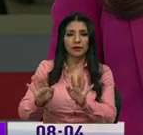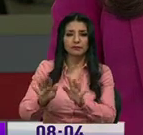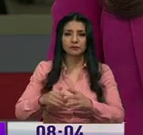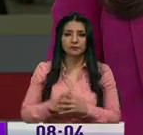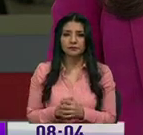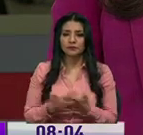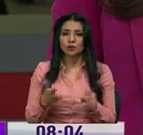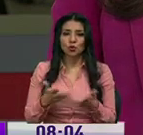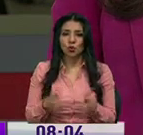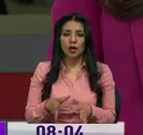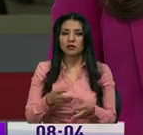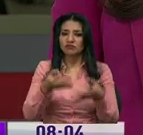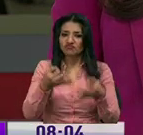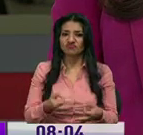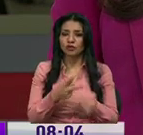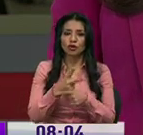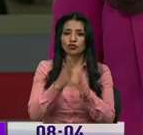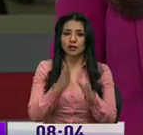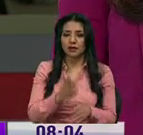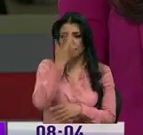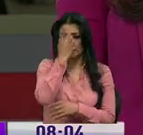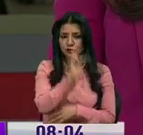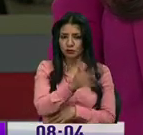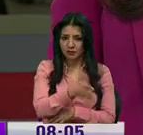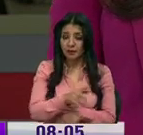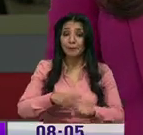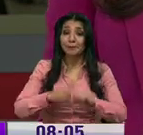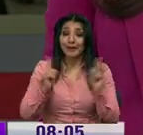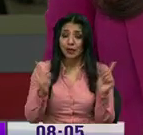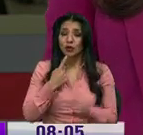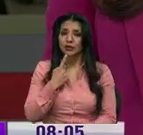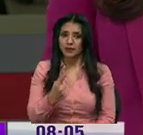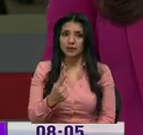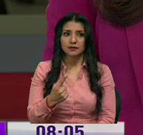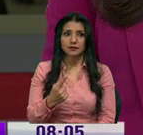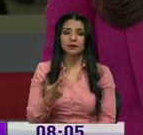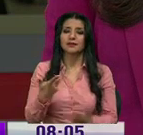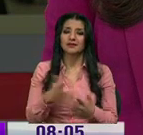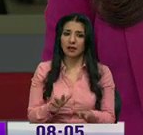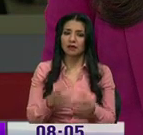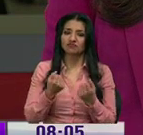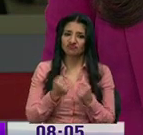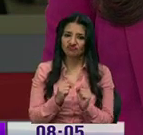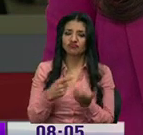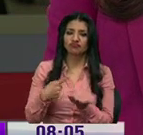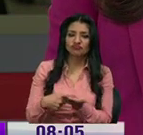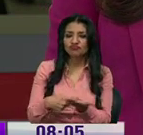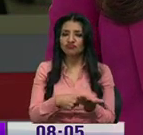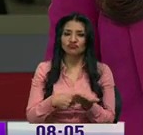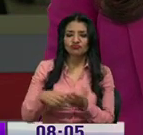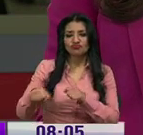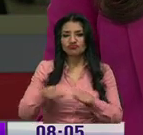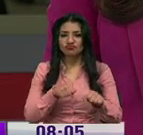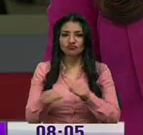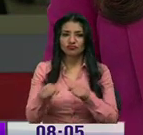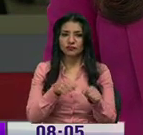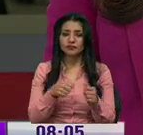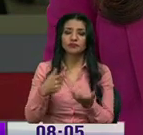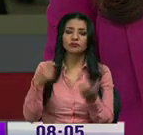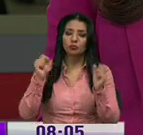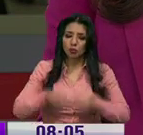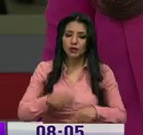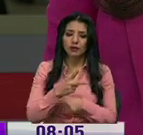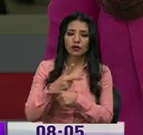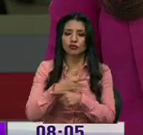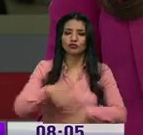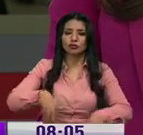no hay una resolución de los concejales. No obstante, asegura que se están realizando todas las acciones necesarias para discutir en el